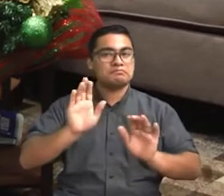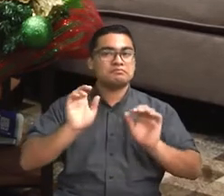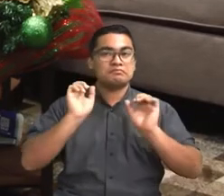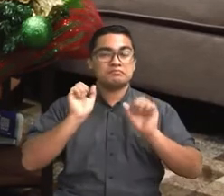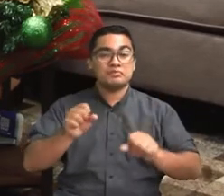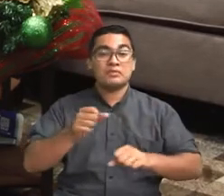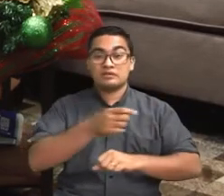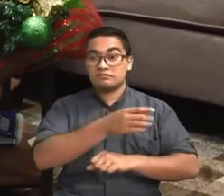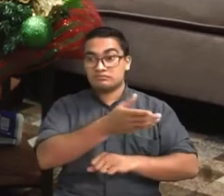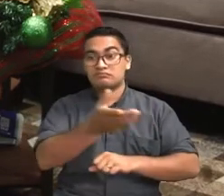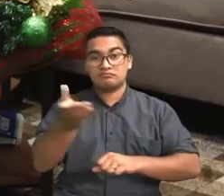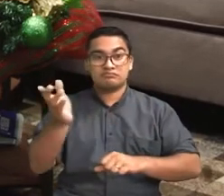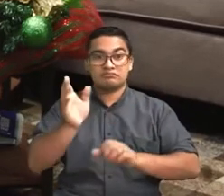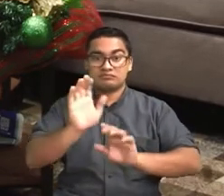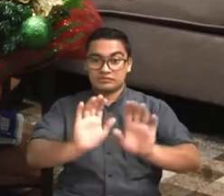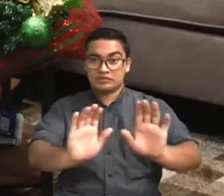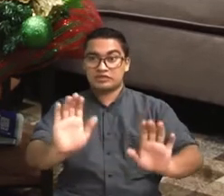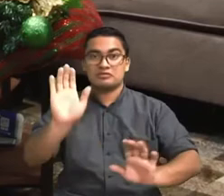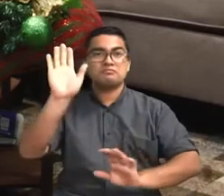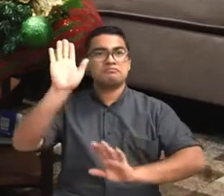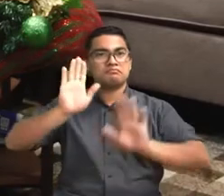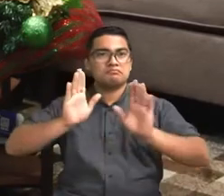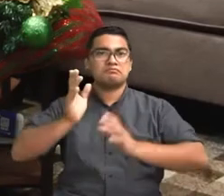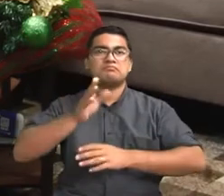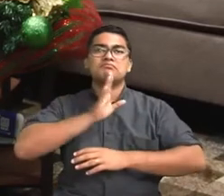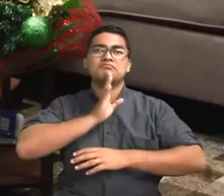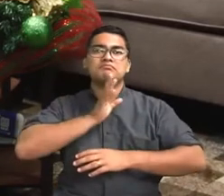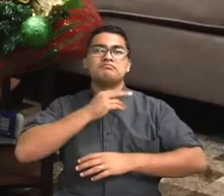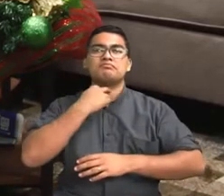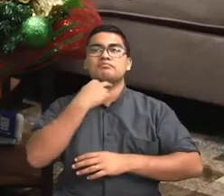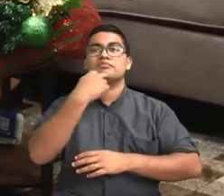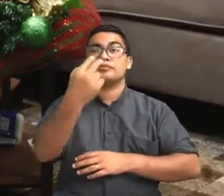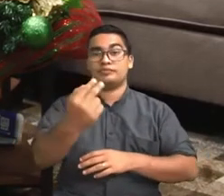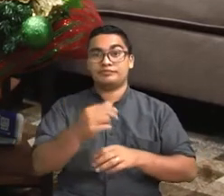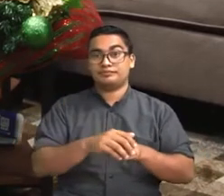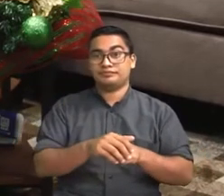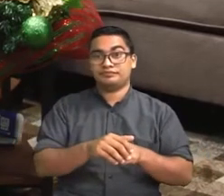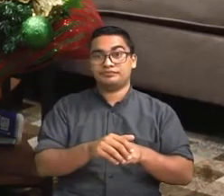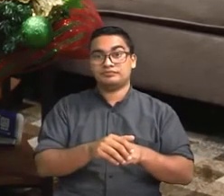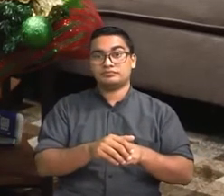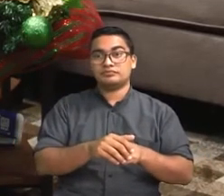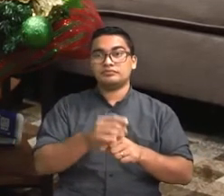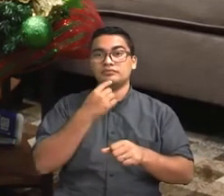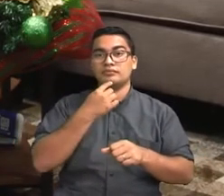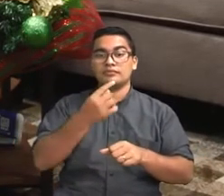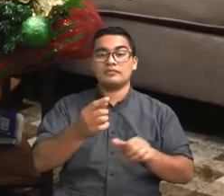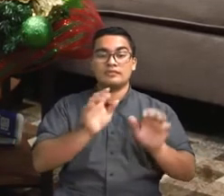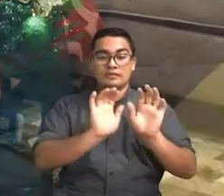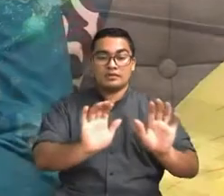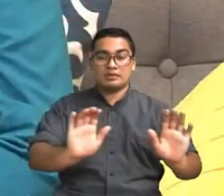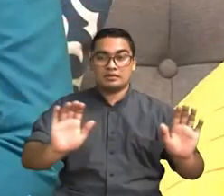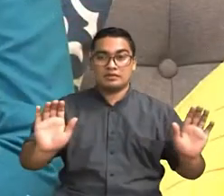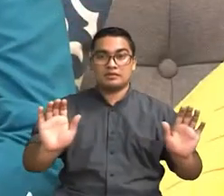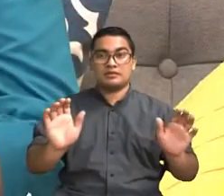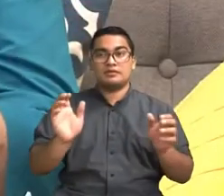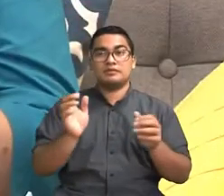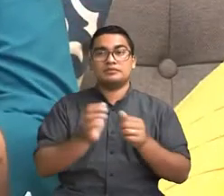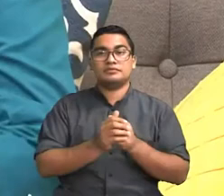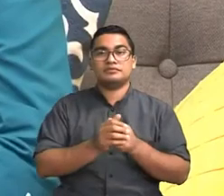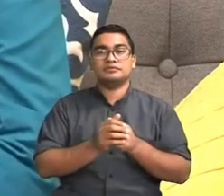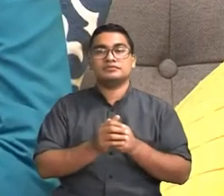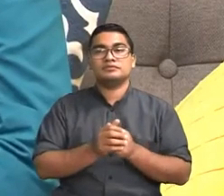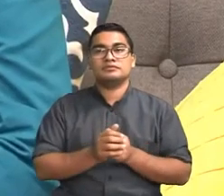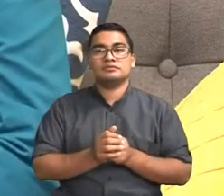escuchado. Esto creo que es un elemento importante porque a la niñez, con